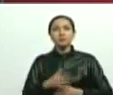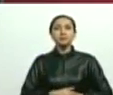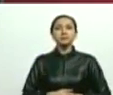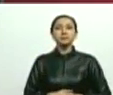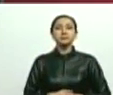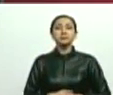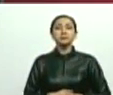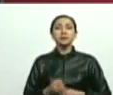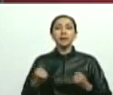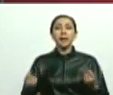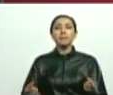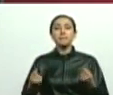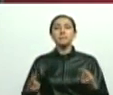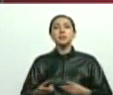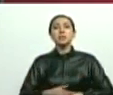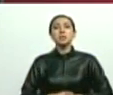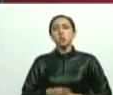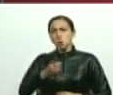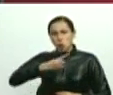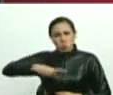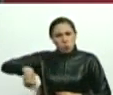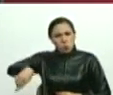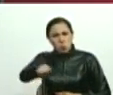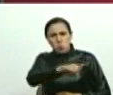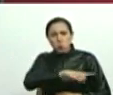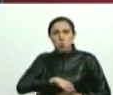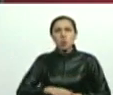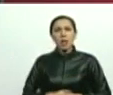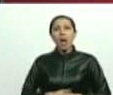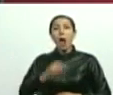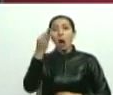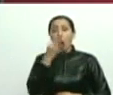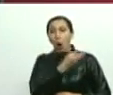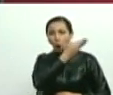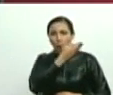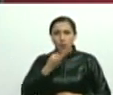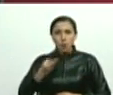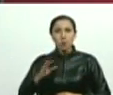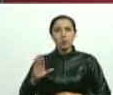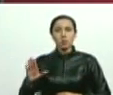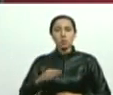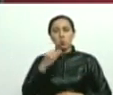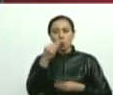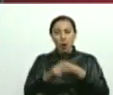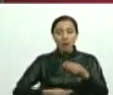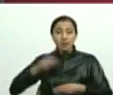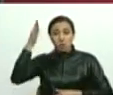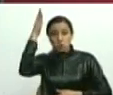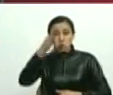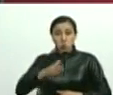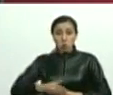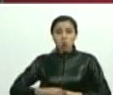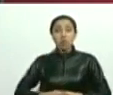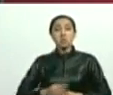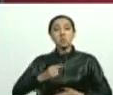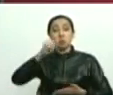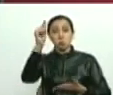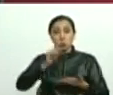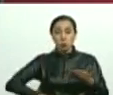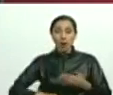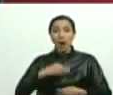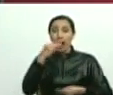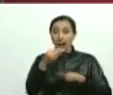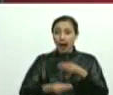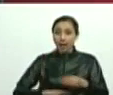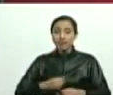y ustedes se comprometen en conciencia y en firma a aplicar